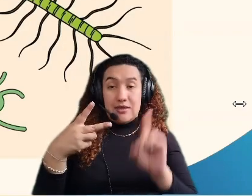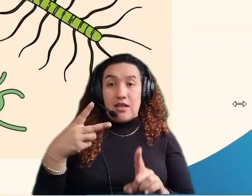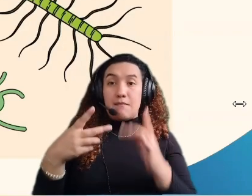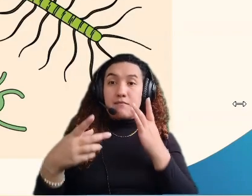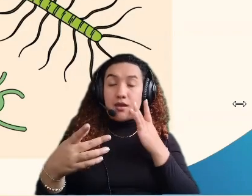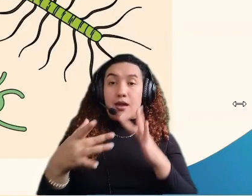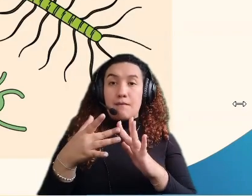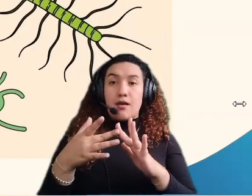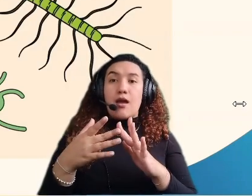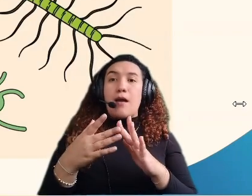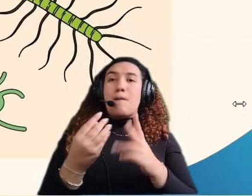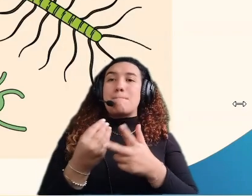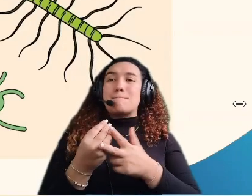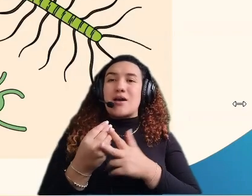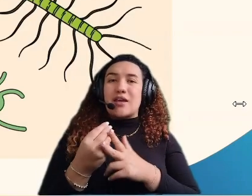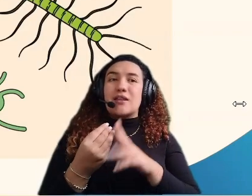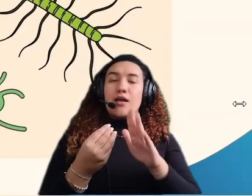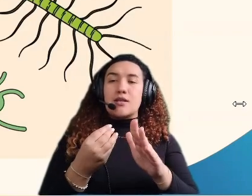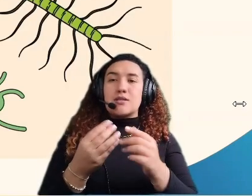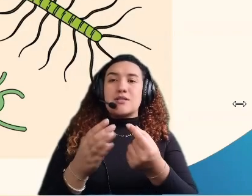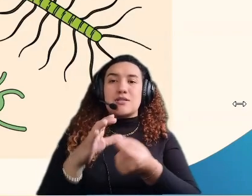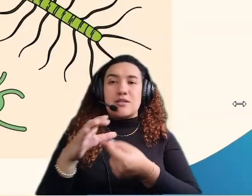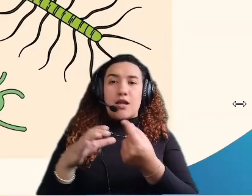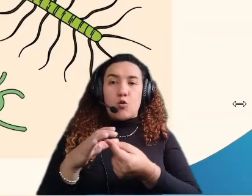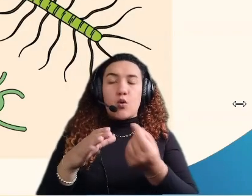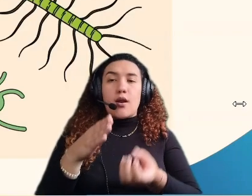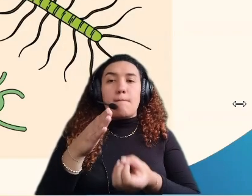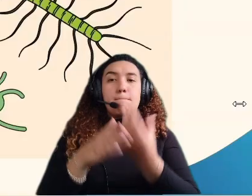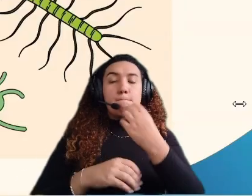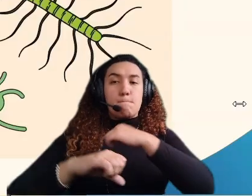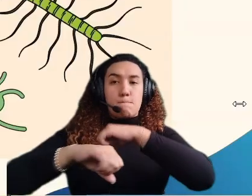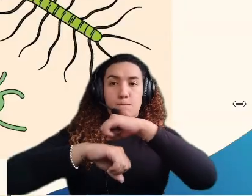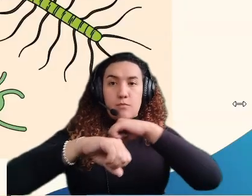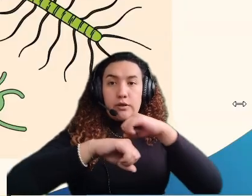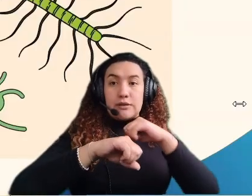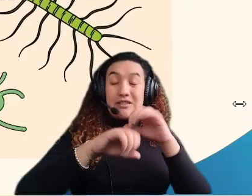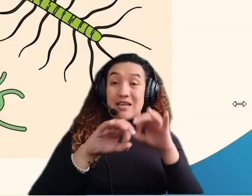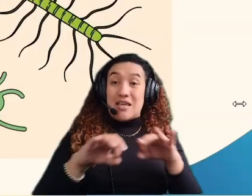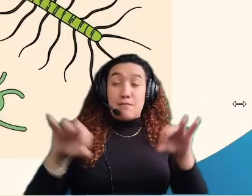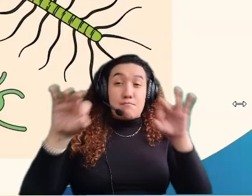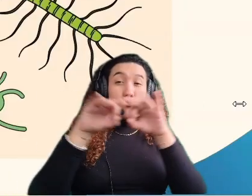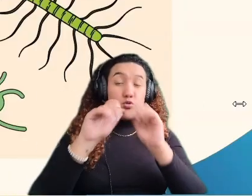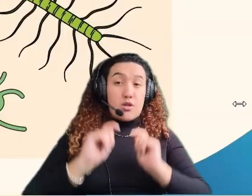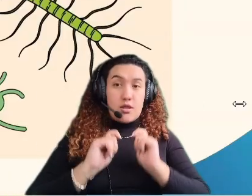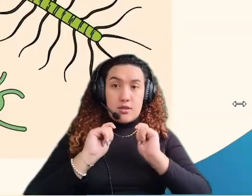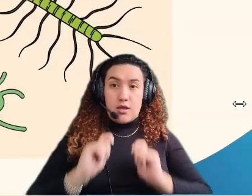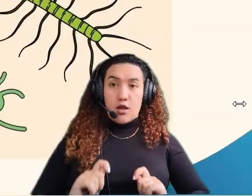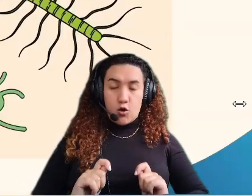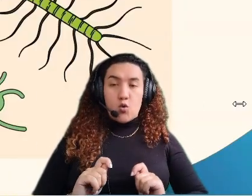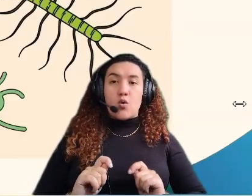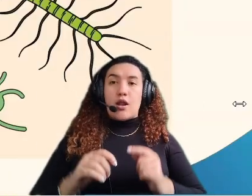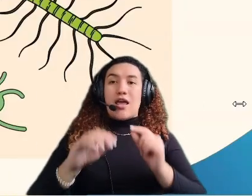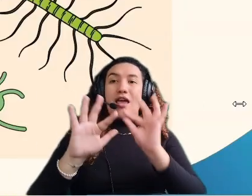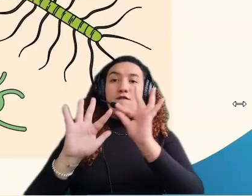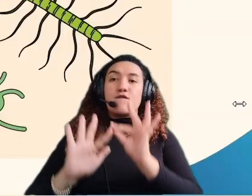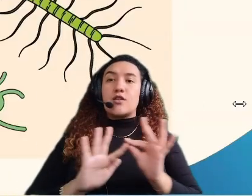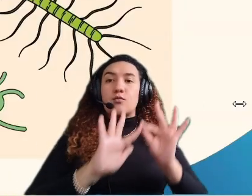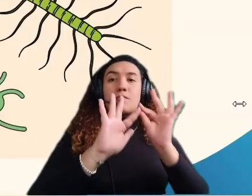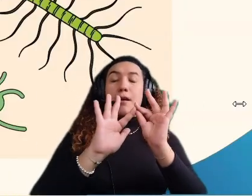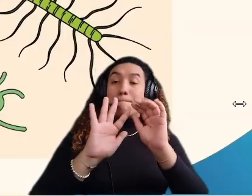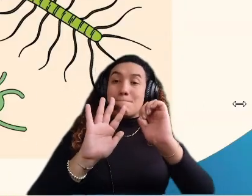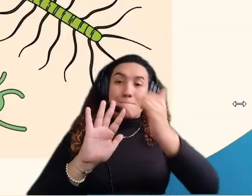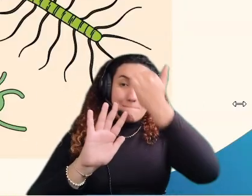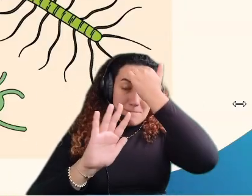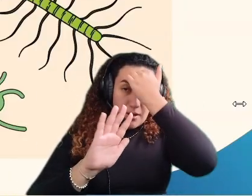se concluyó que la maquinaria celular y productiva tienen un papel en el fitoplancton como